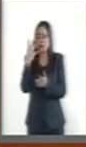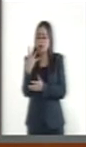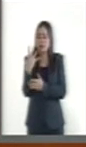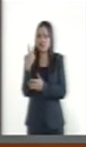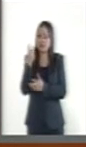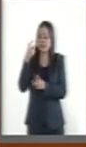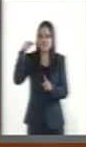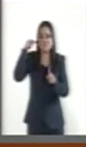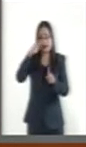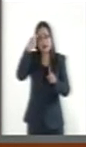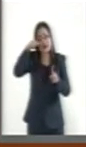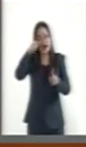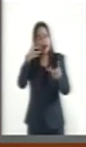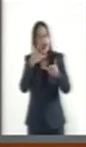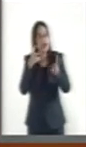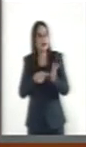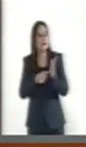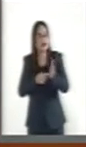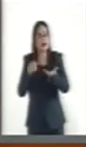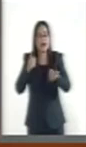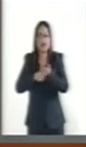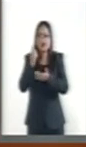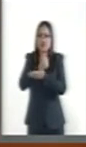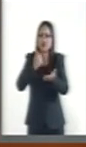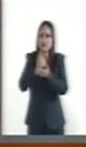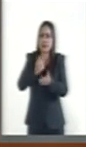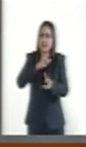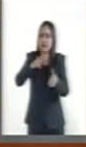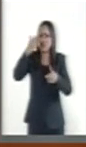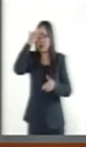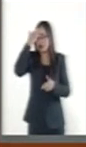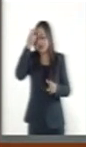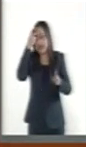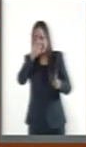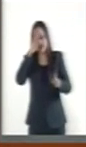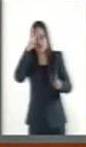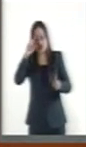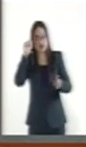contribuir con las luchas urbanas y con el proceso de reconocer este